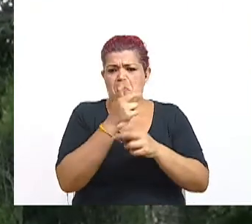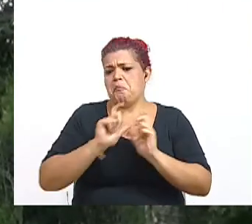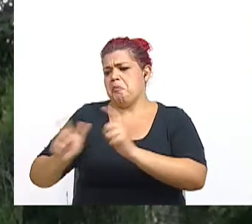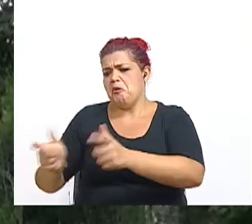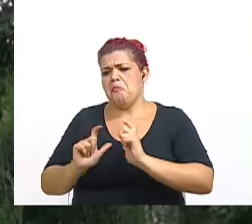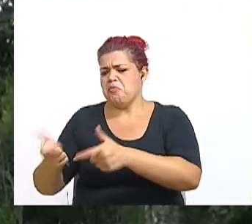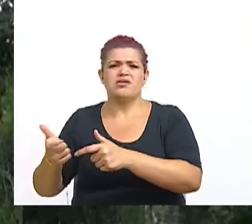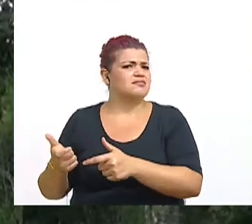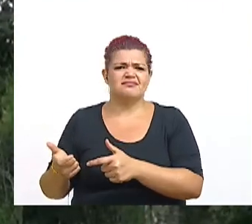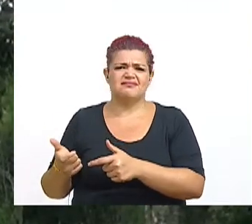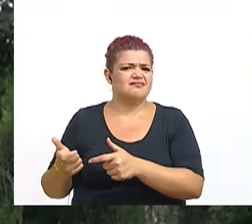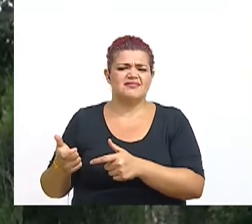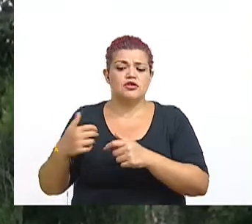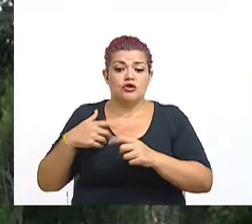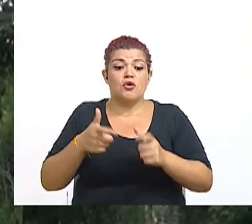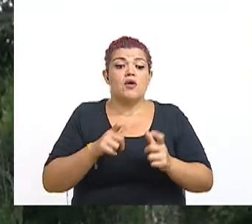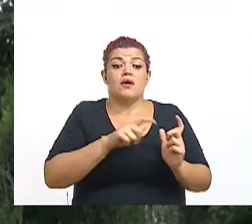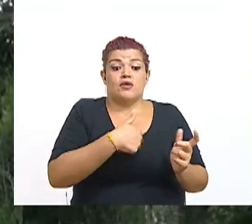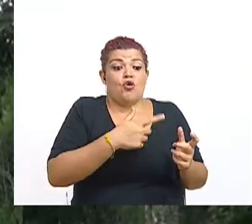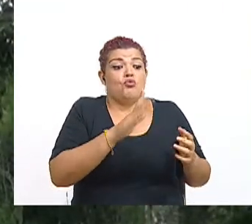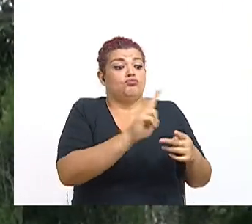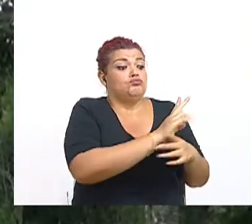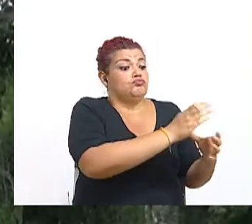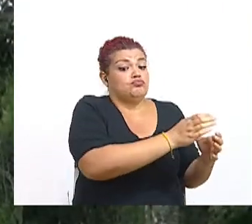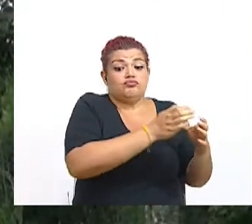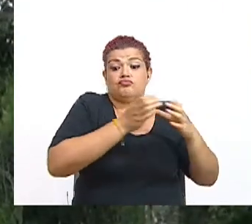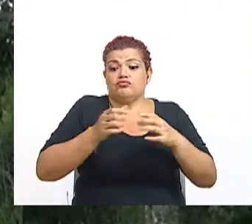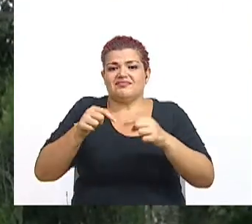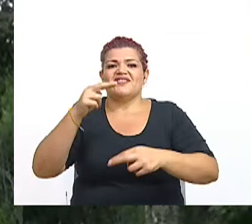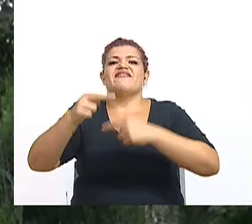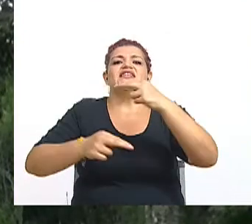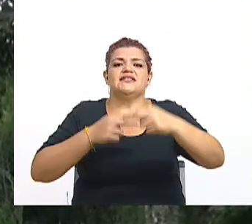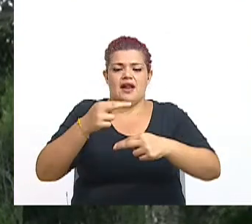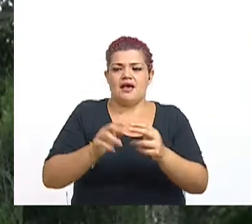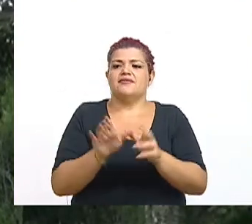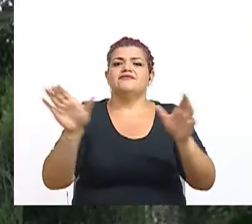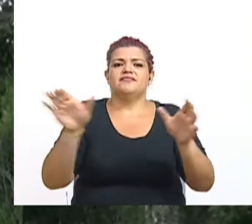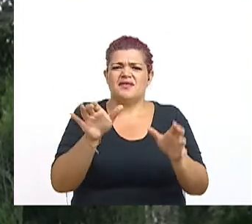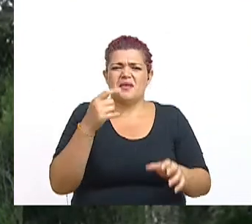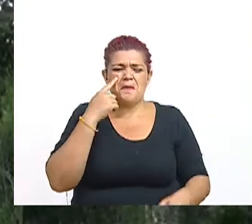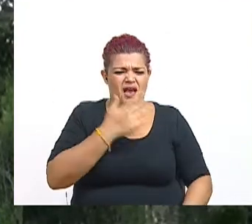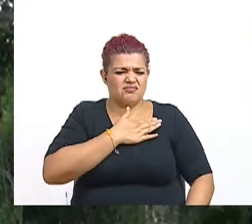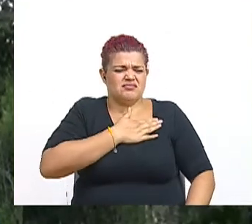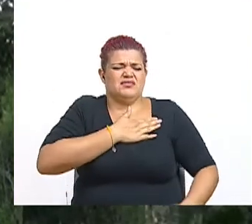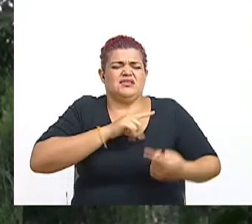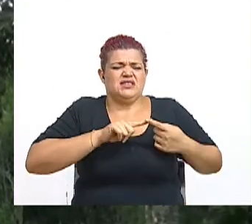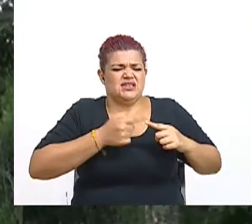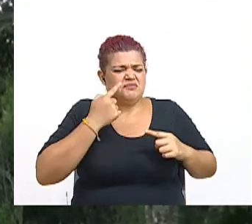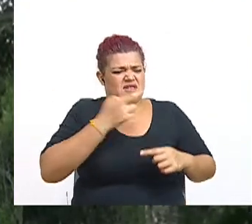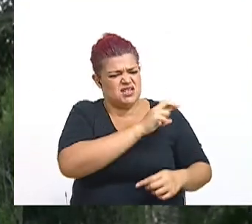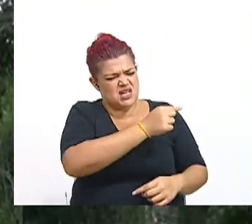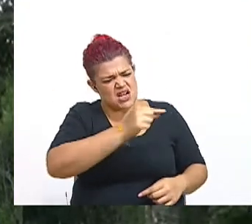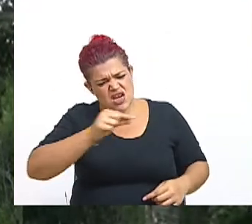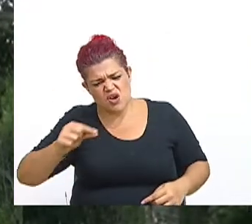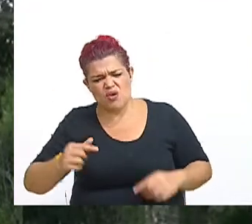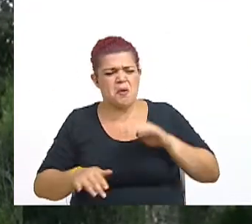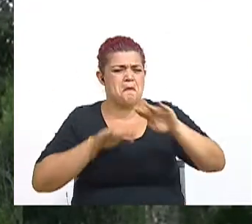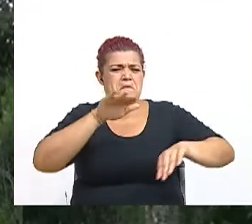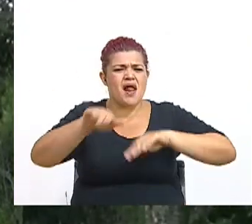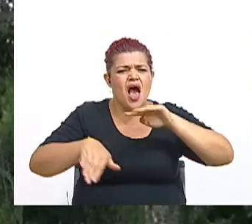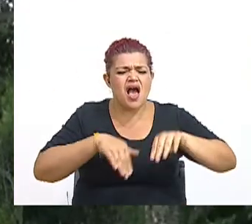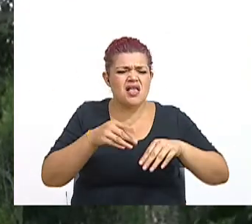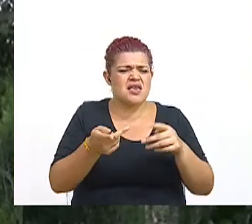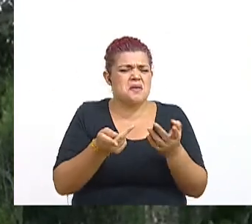no necesitemos a los centros de reciclaje. Es doloroso ver cómo muchos de nuestros ríos, playas e incluso parques están